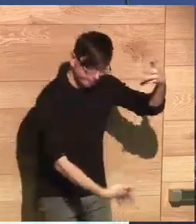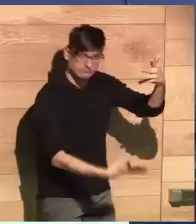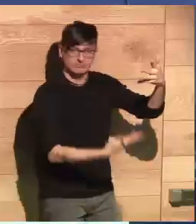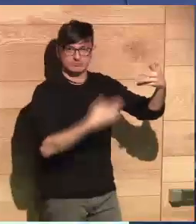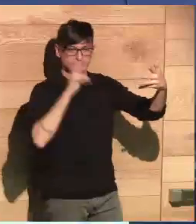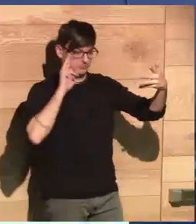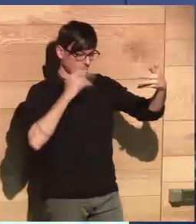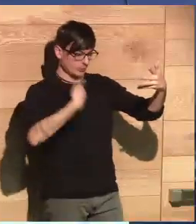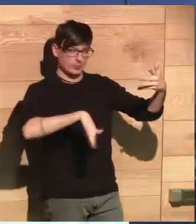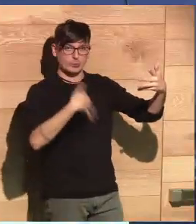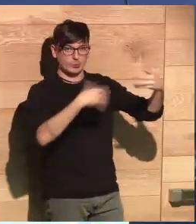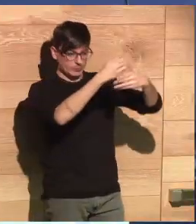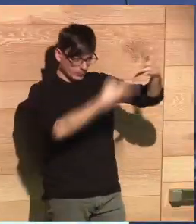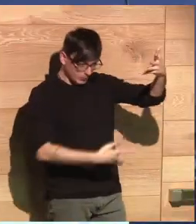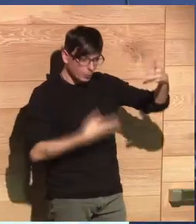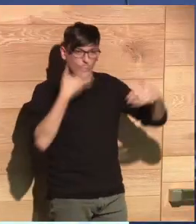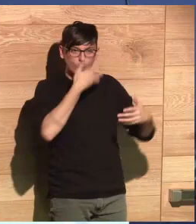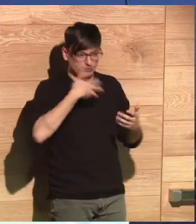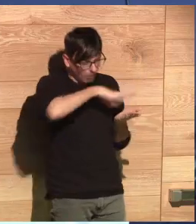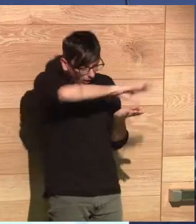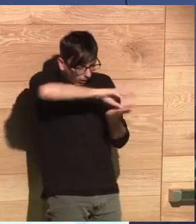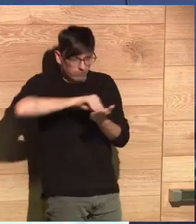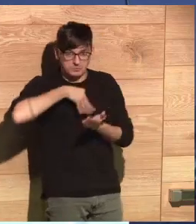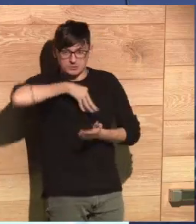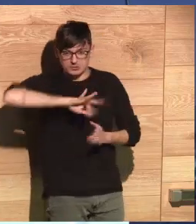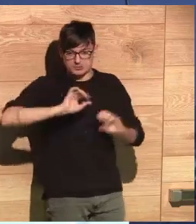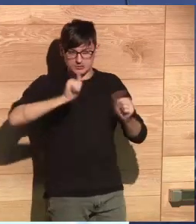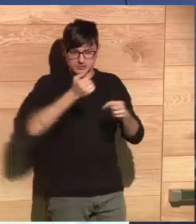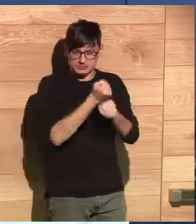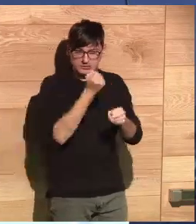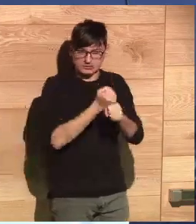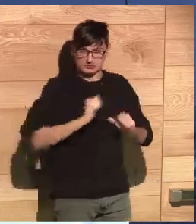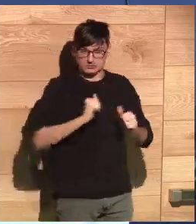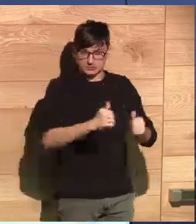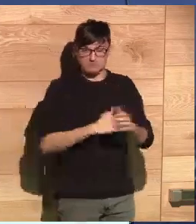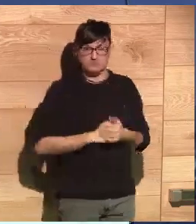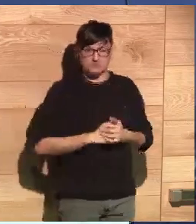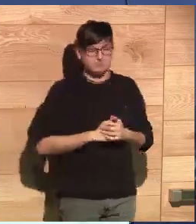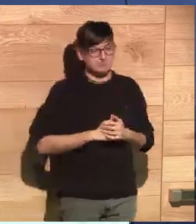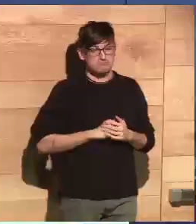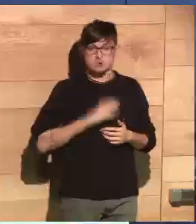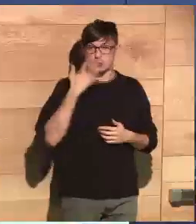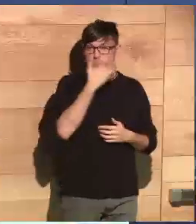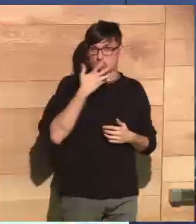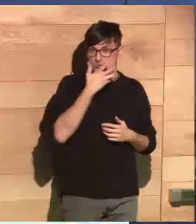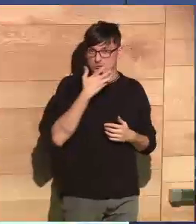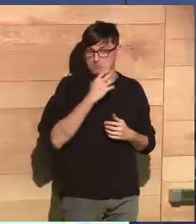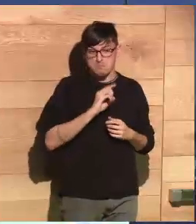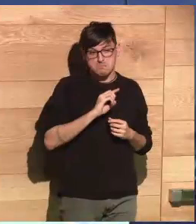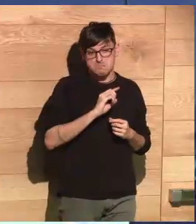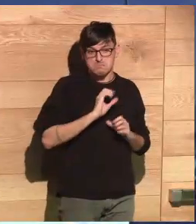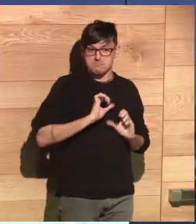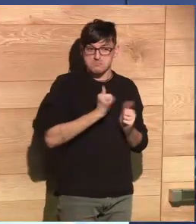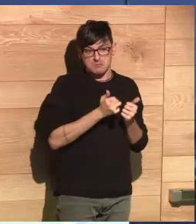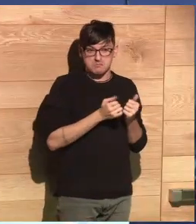había material para hacer los cuentos, nos pusimos a trabajar. Escribimos los primeros relatos y decidimos publicarlos